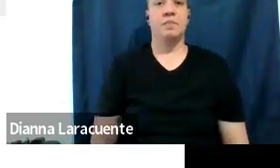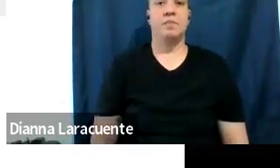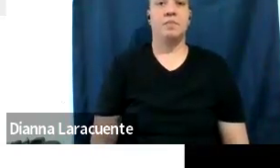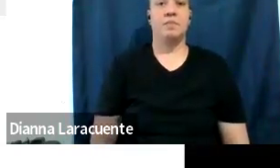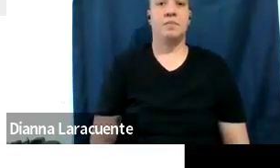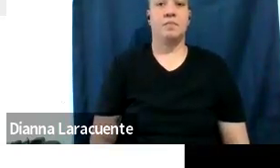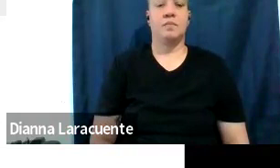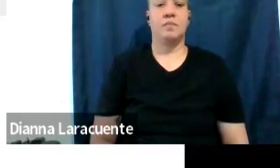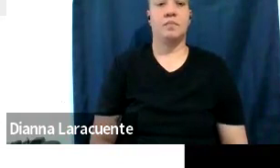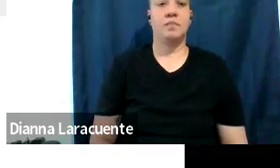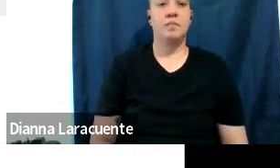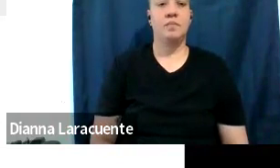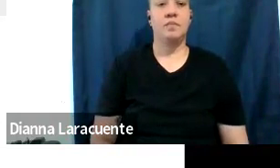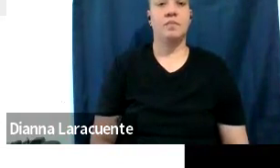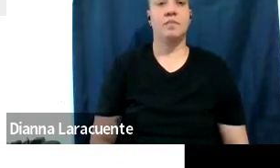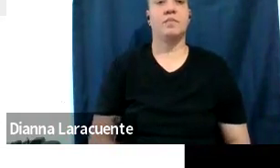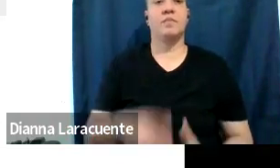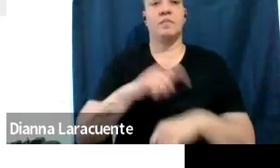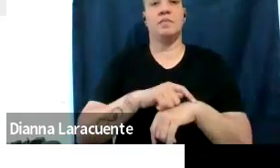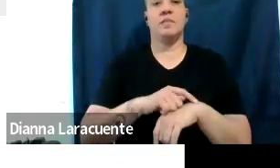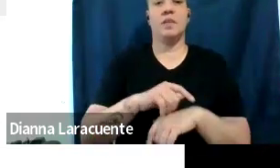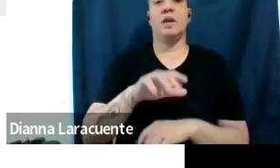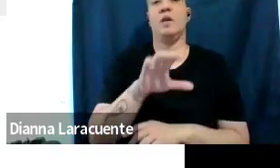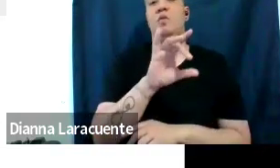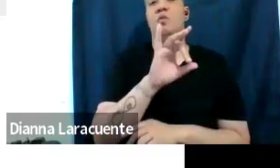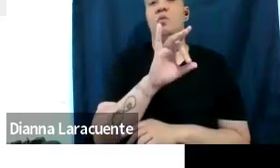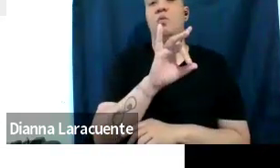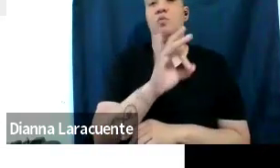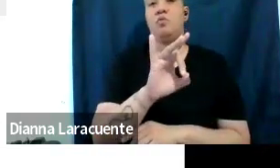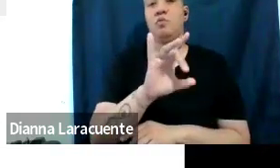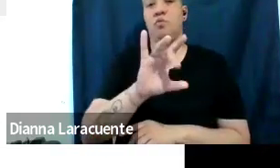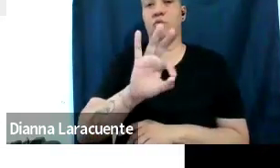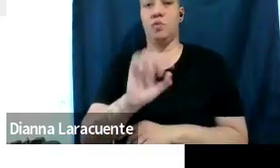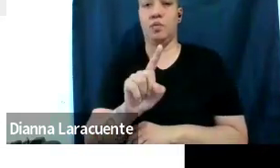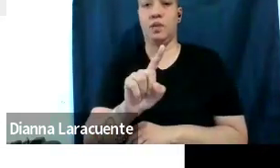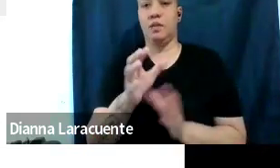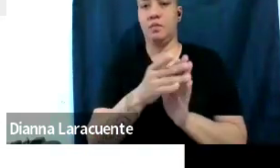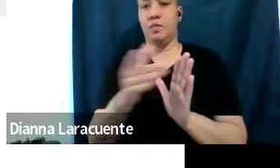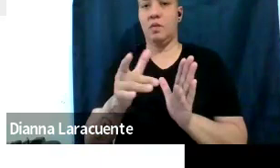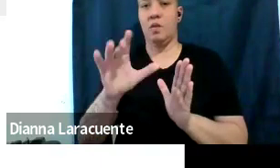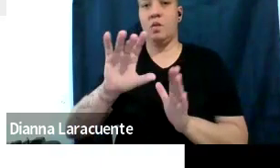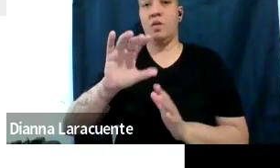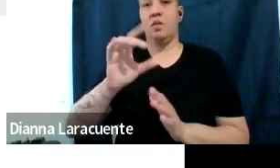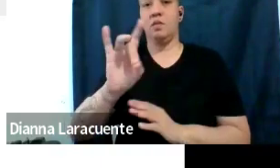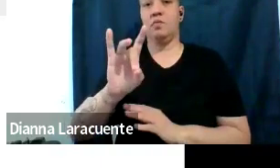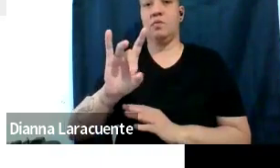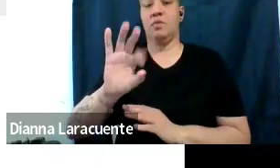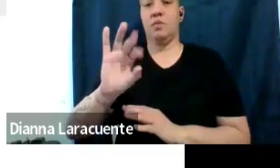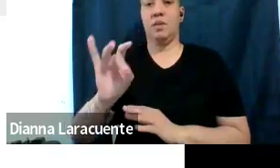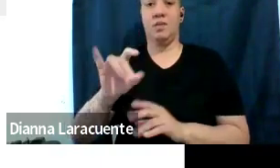en esa época, del 1891 al 1898, es arrestado 40